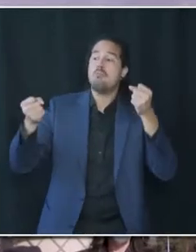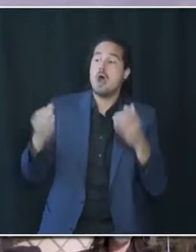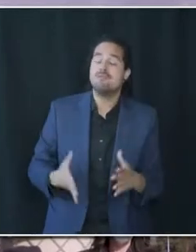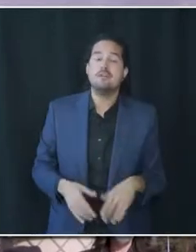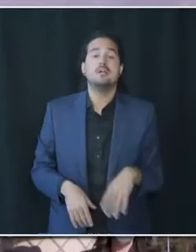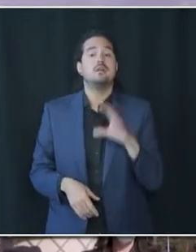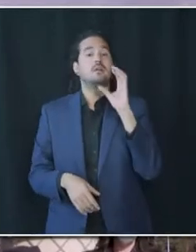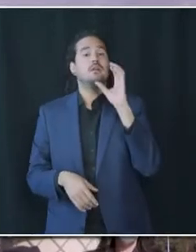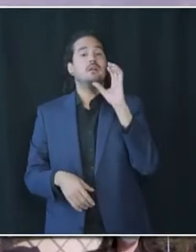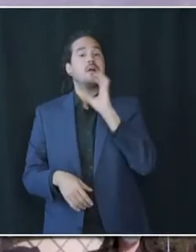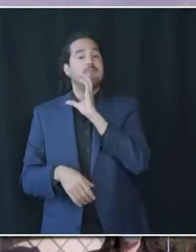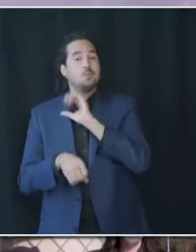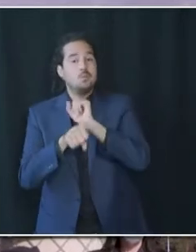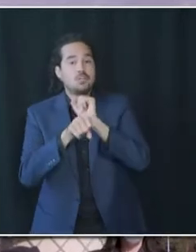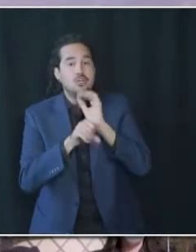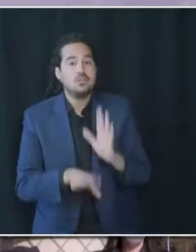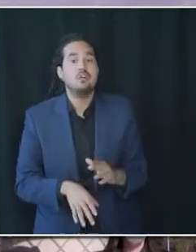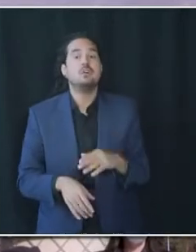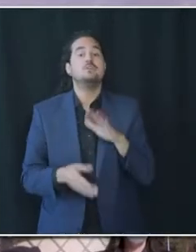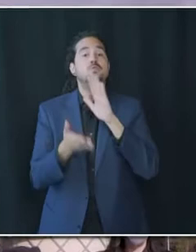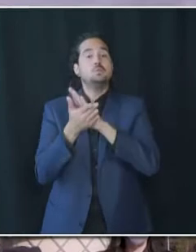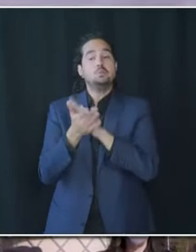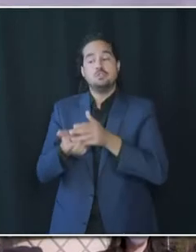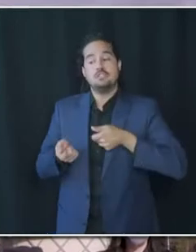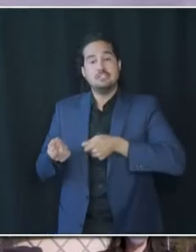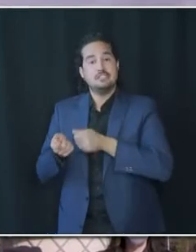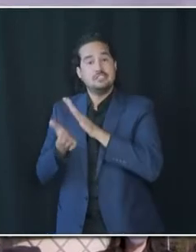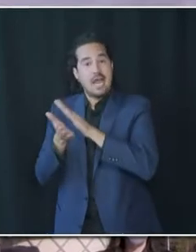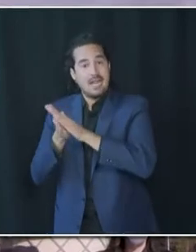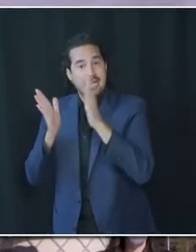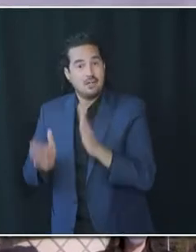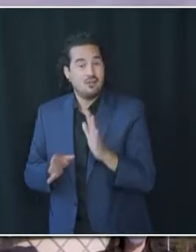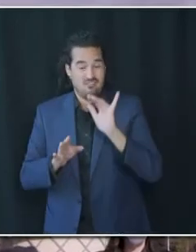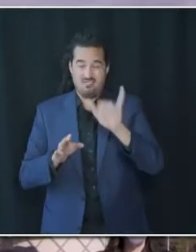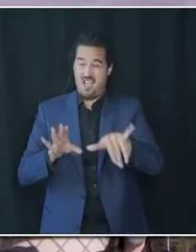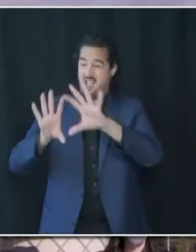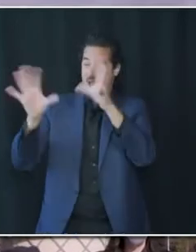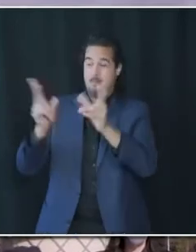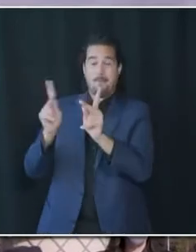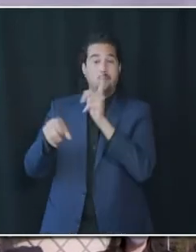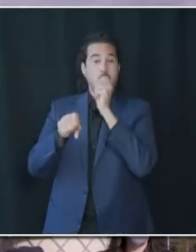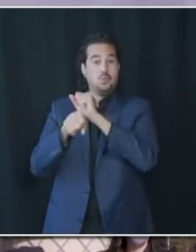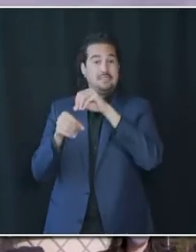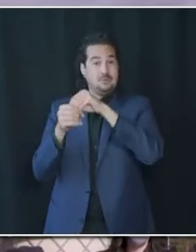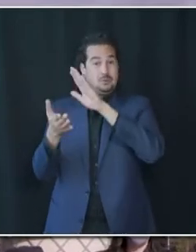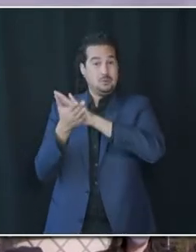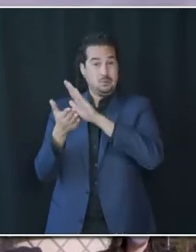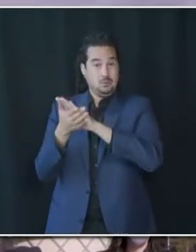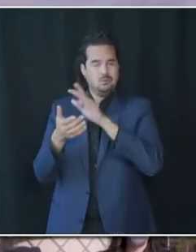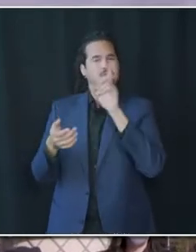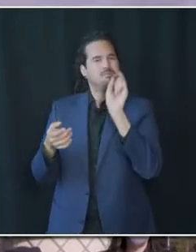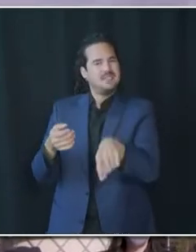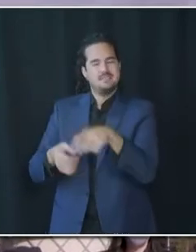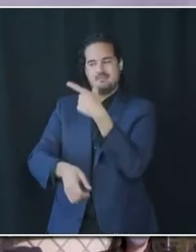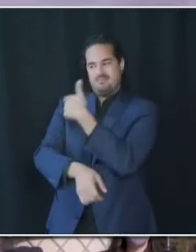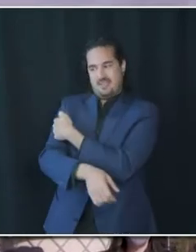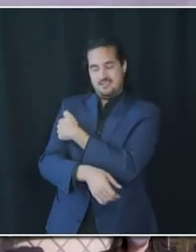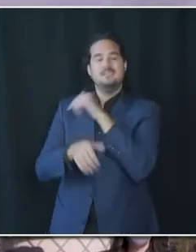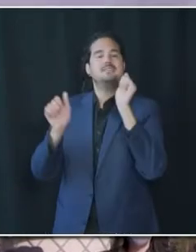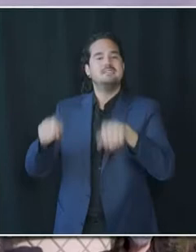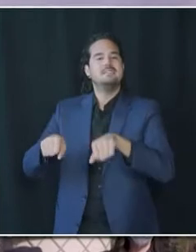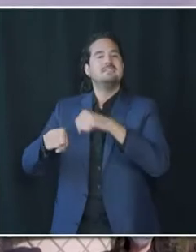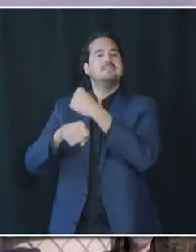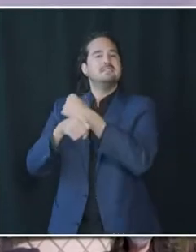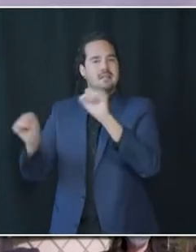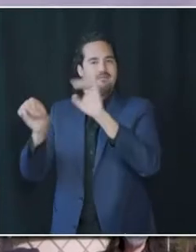esenciales para hacer funcionar las escuelas y mantenerlas limpias y seguras para mantener a nuestros hijos limpios y seguros estamos